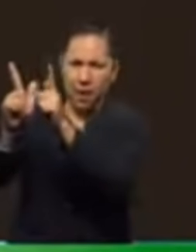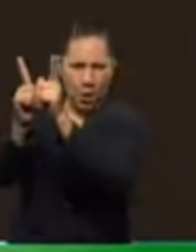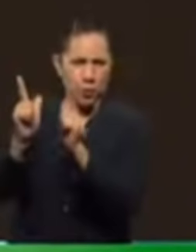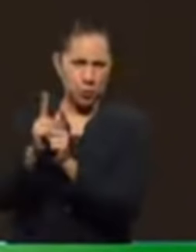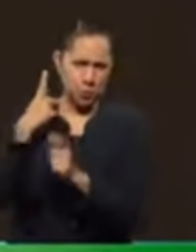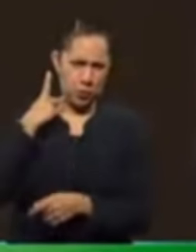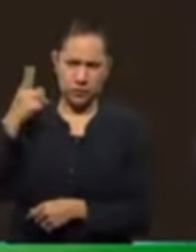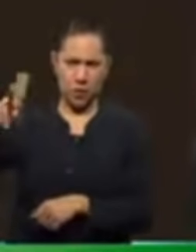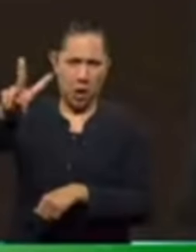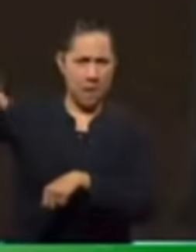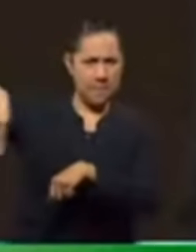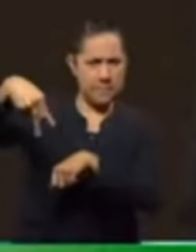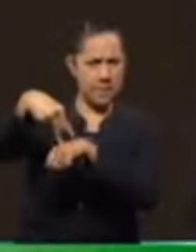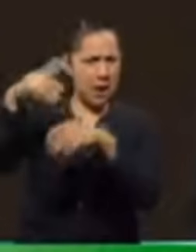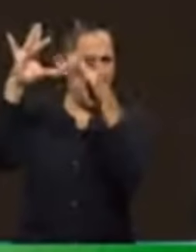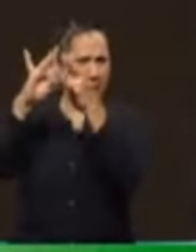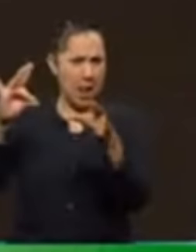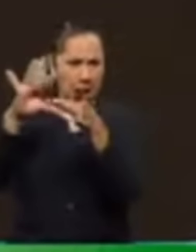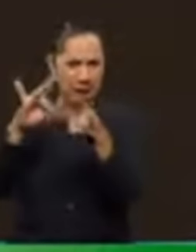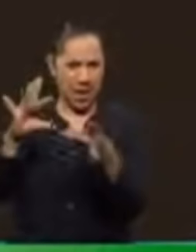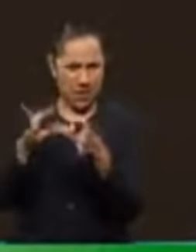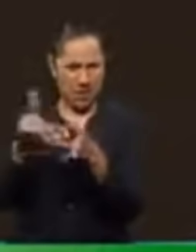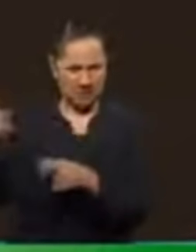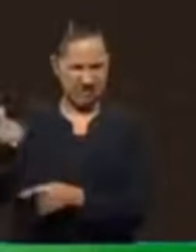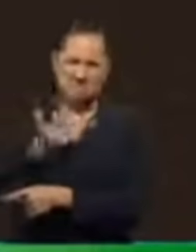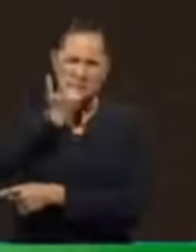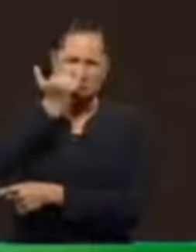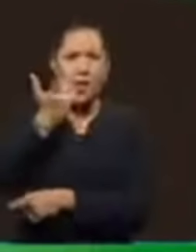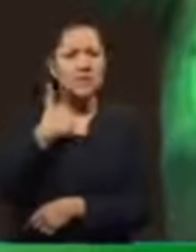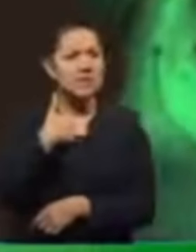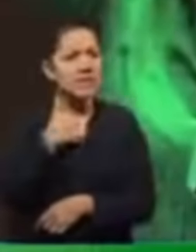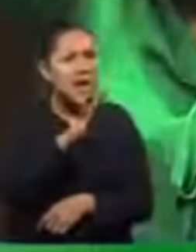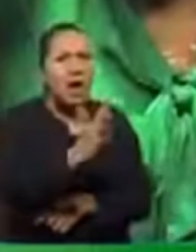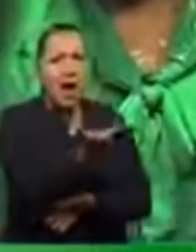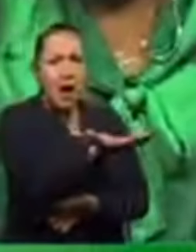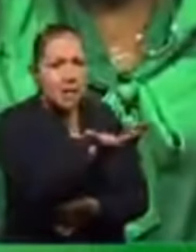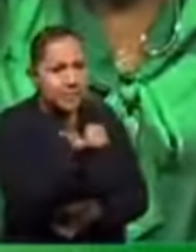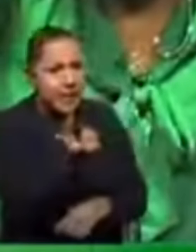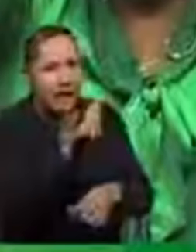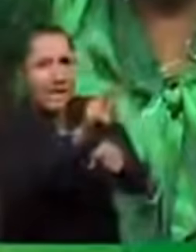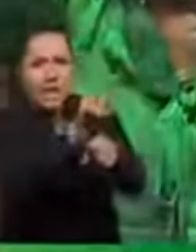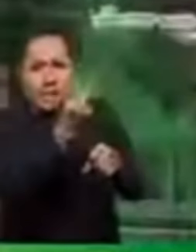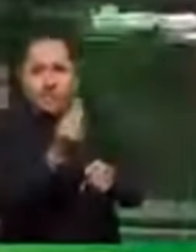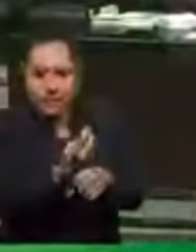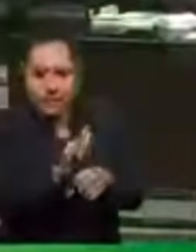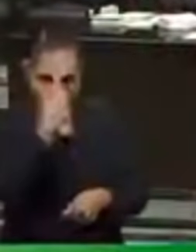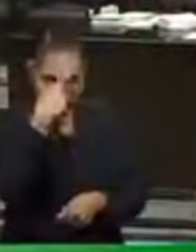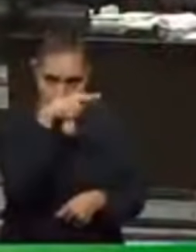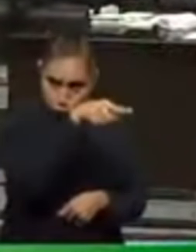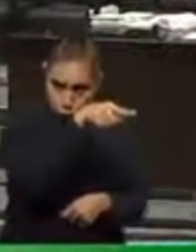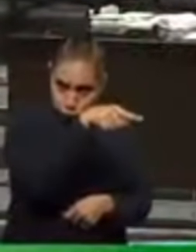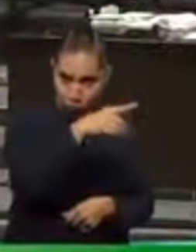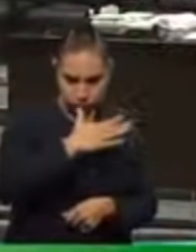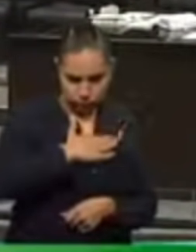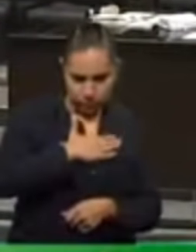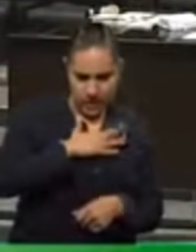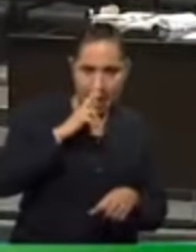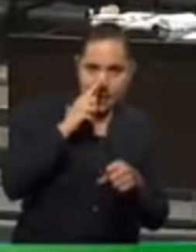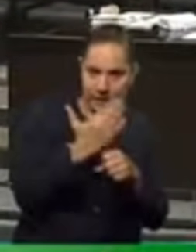invitamos a quien citamos a comparecer y a rendir cuentas de cara a la nación de su